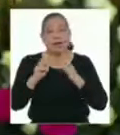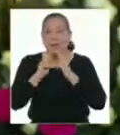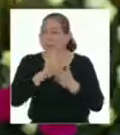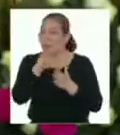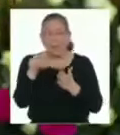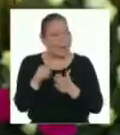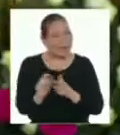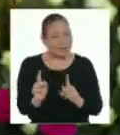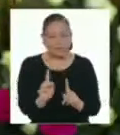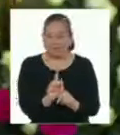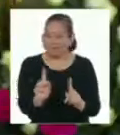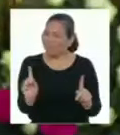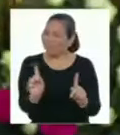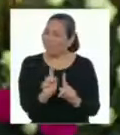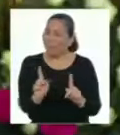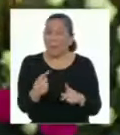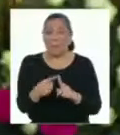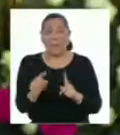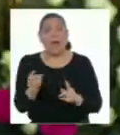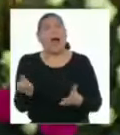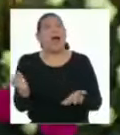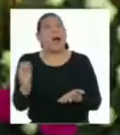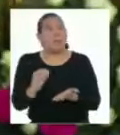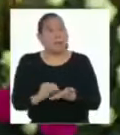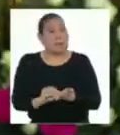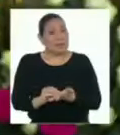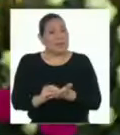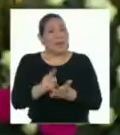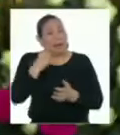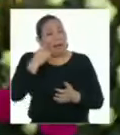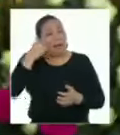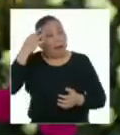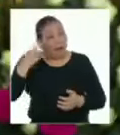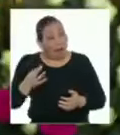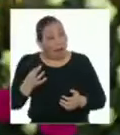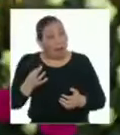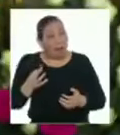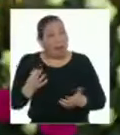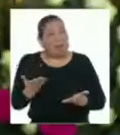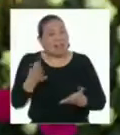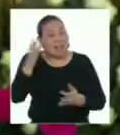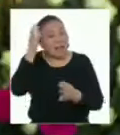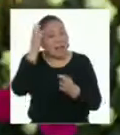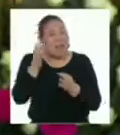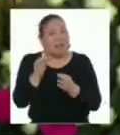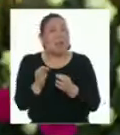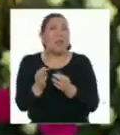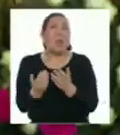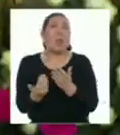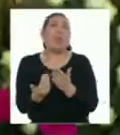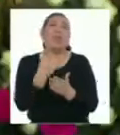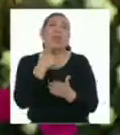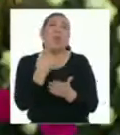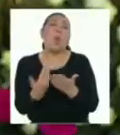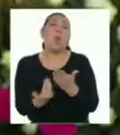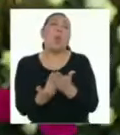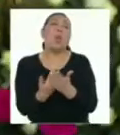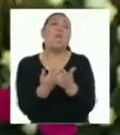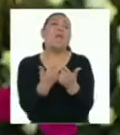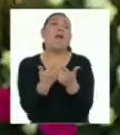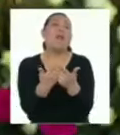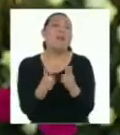resuelve todo, aunque otra vez nos quieren hacer creer este dogma de la fe neoliberal.